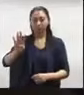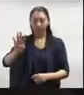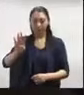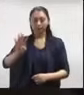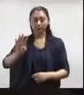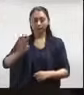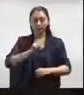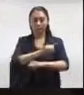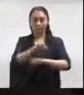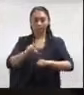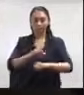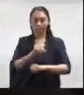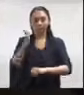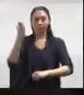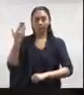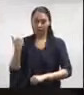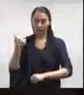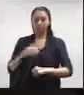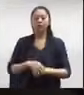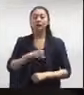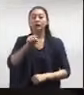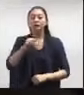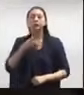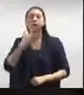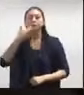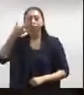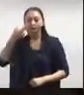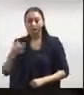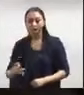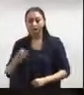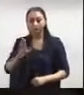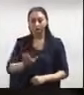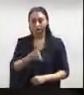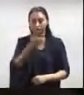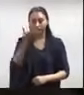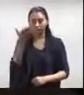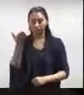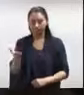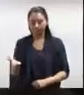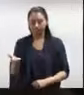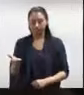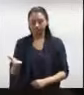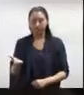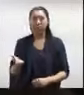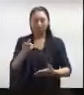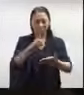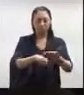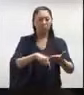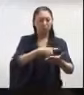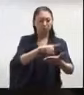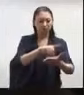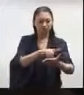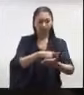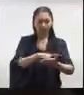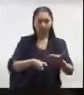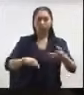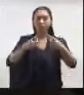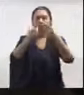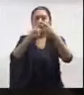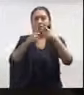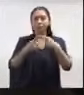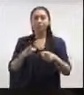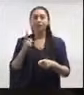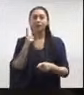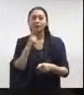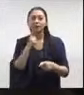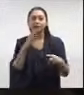anticipación. Y si bien es cierto que el día de ayer se sometió a votación con las diferentes jefes